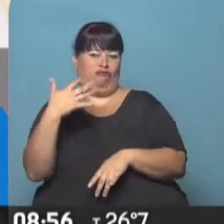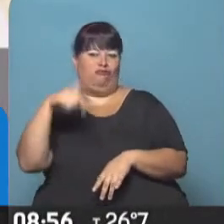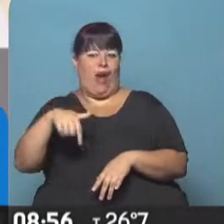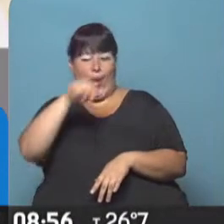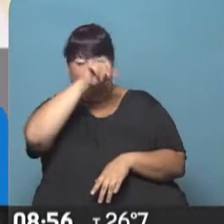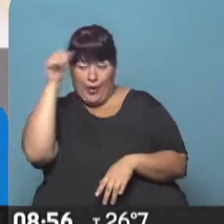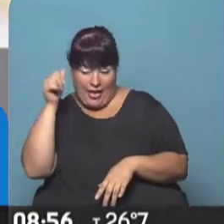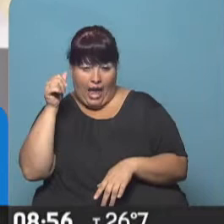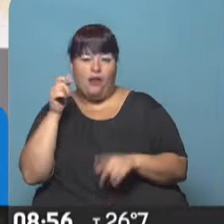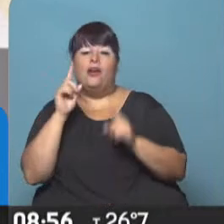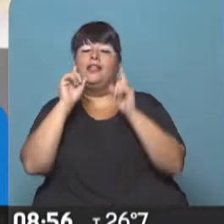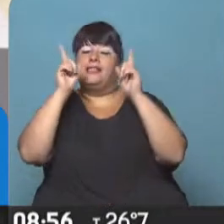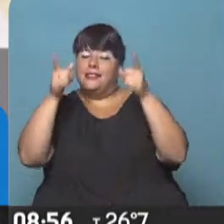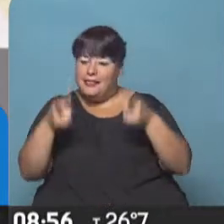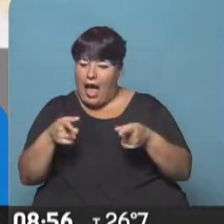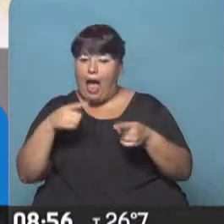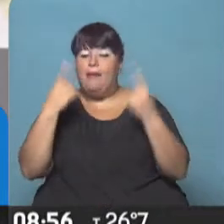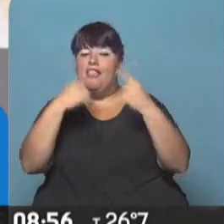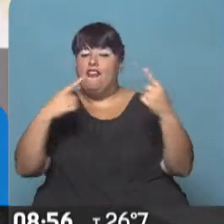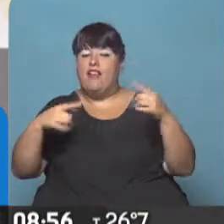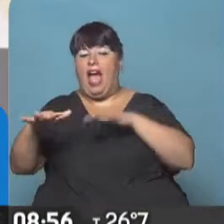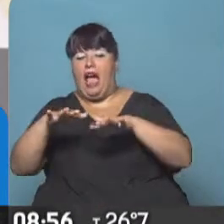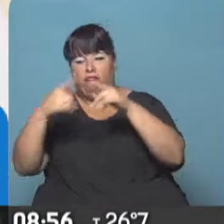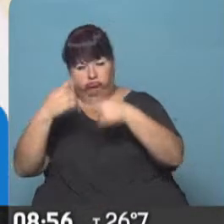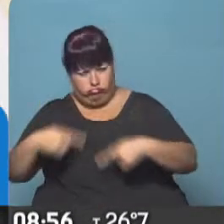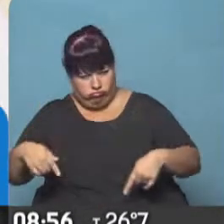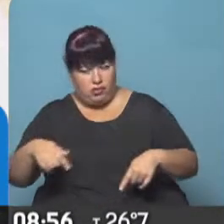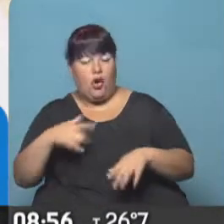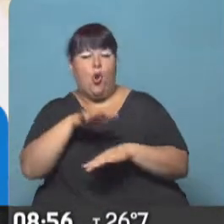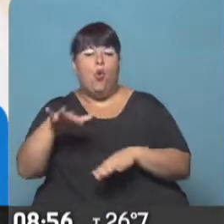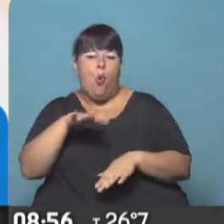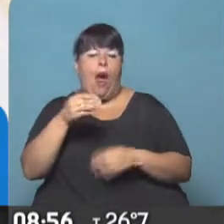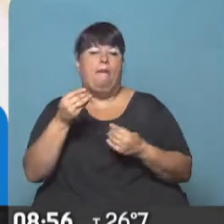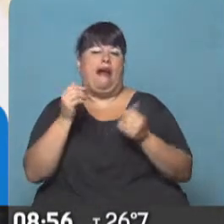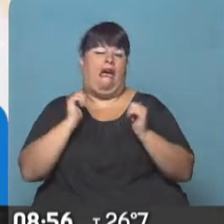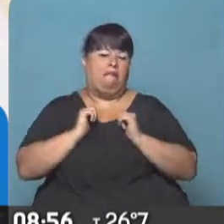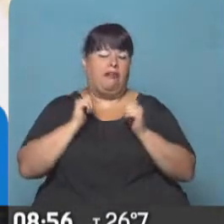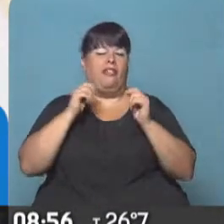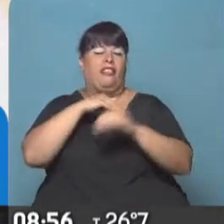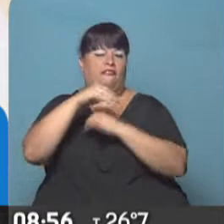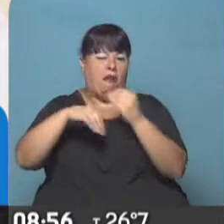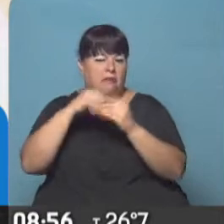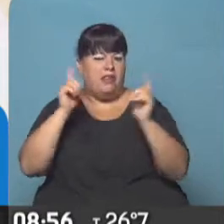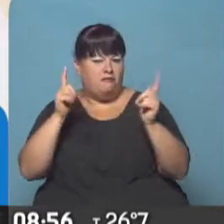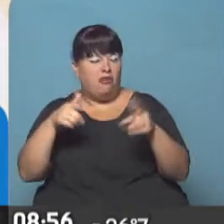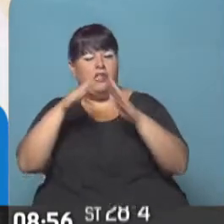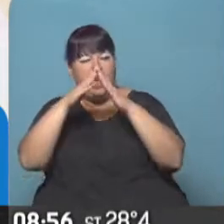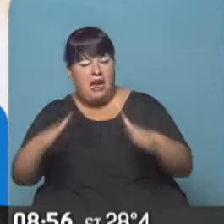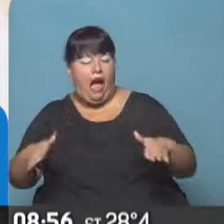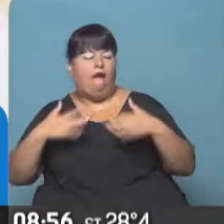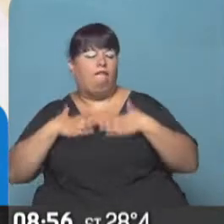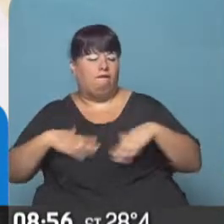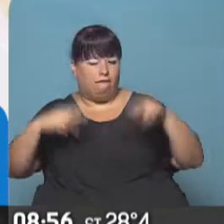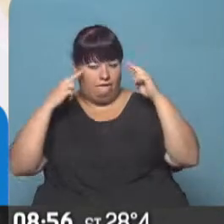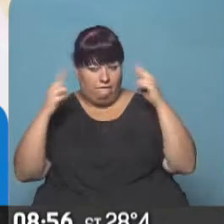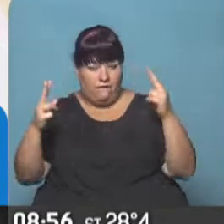verano que también cuenta con distintas actividades y espacios para poder disfrutar en familia y así acampar y relajarse junto